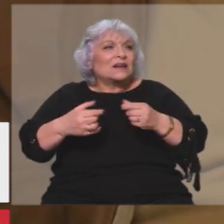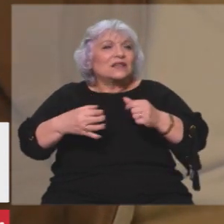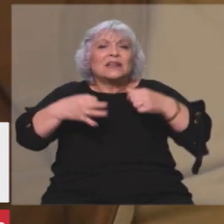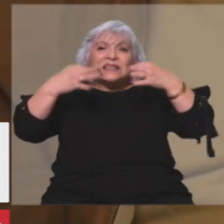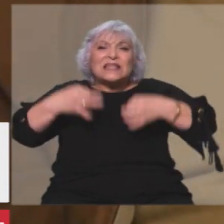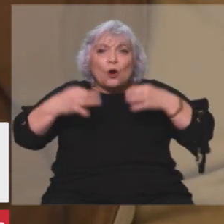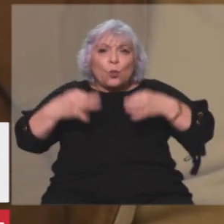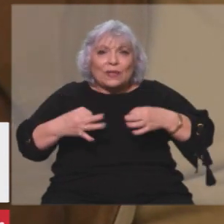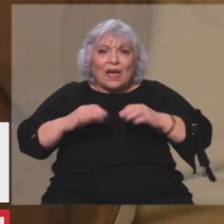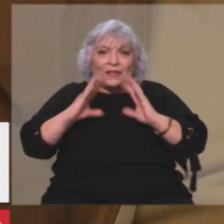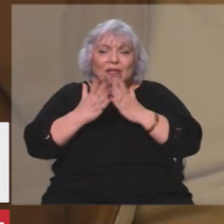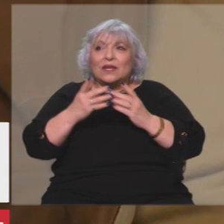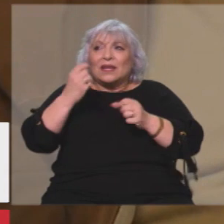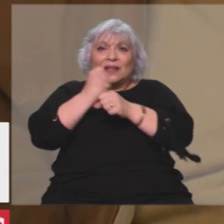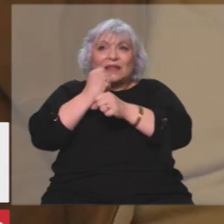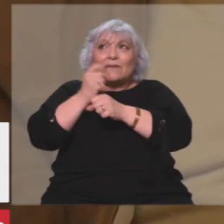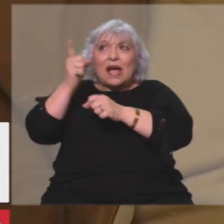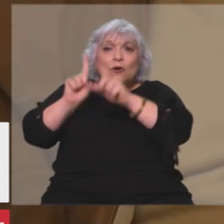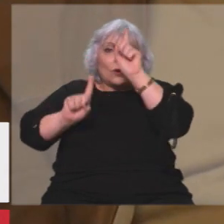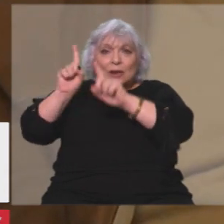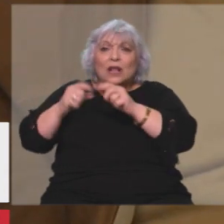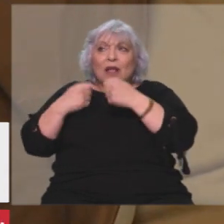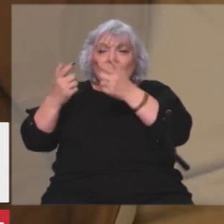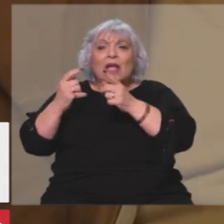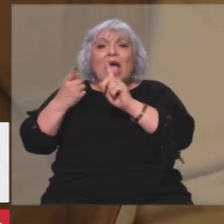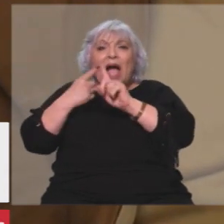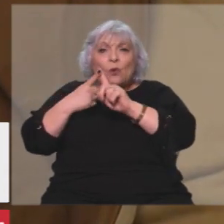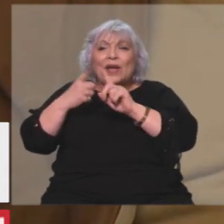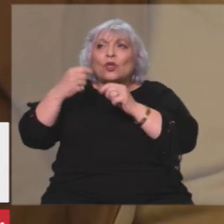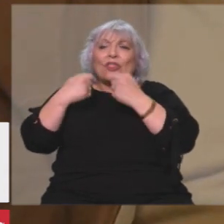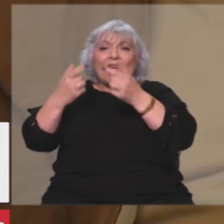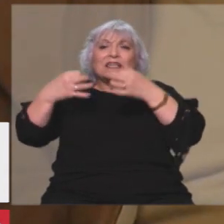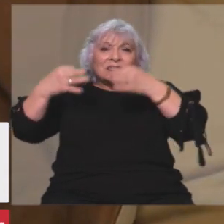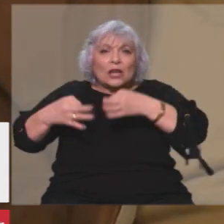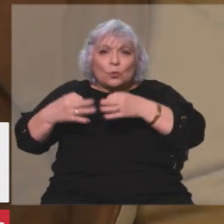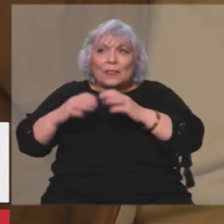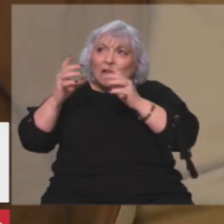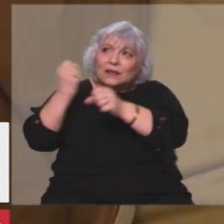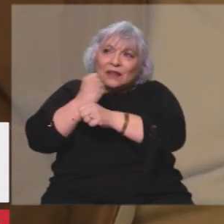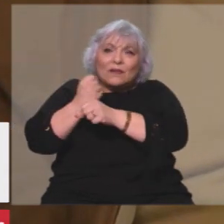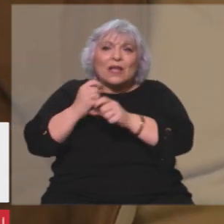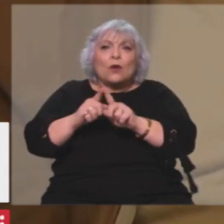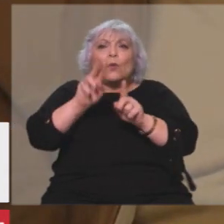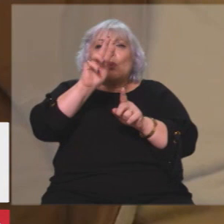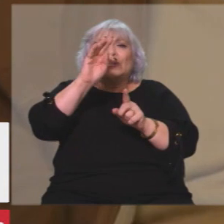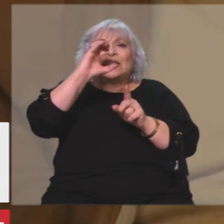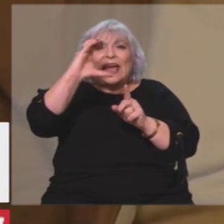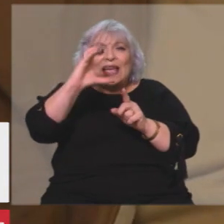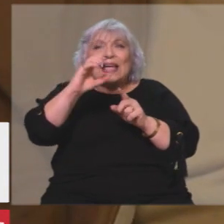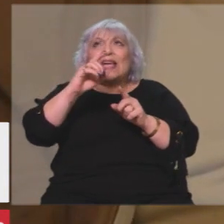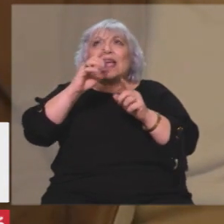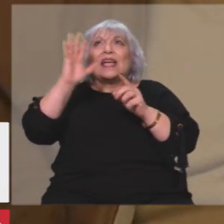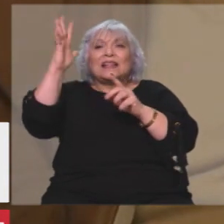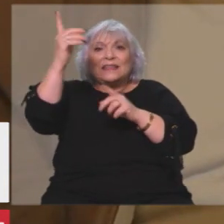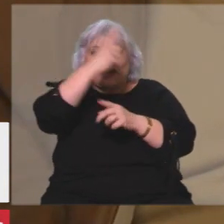trabajo que viene realizando la udelar en nuestro país y lograr acuerdos para garantizar el trabajo que viene realizando la utec en nuestro país y